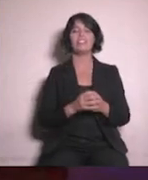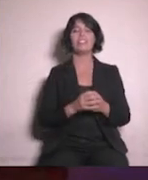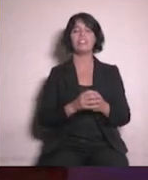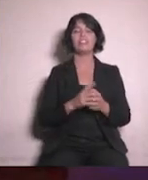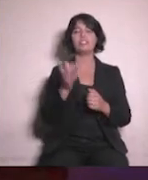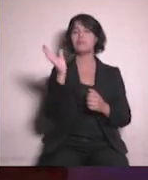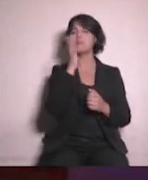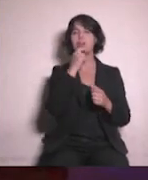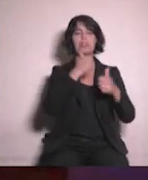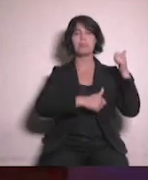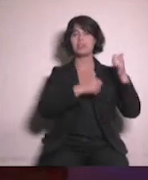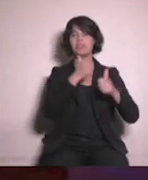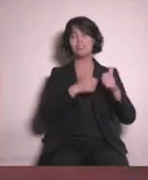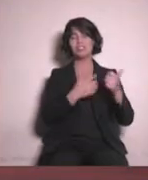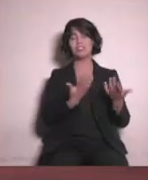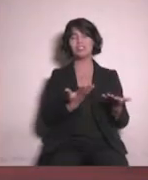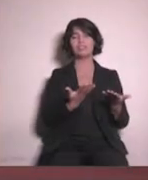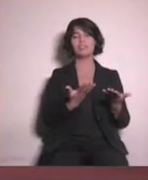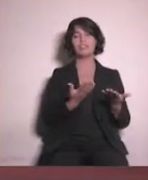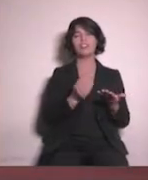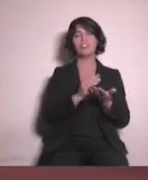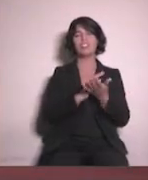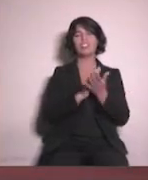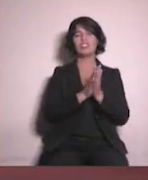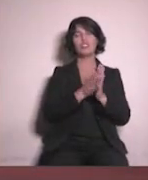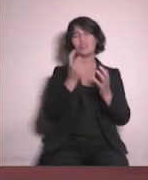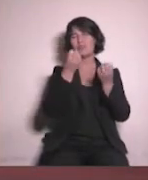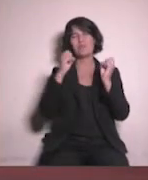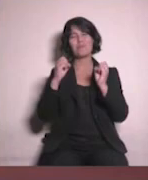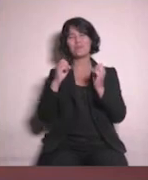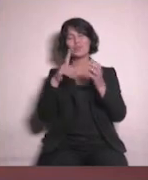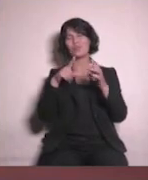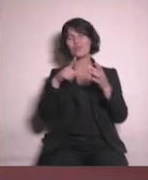Si no hay competencia, todo ese incentivo se pierde.